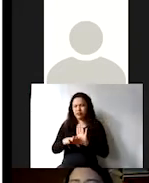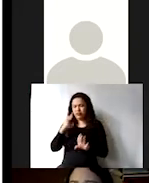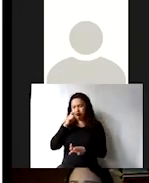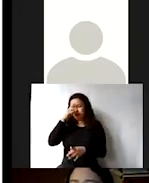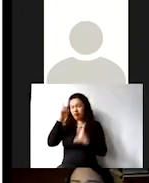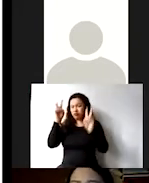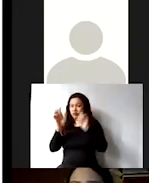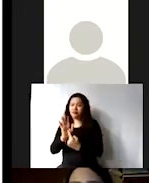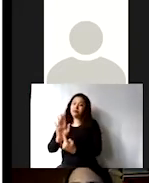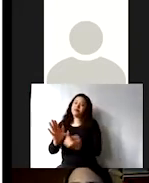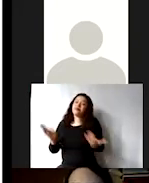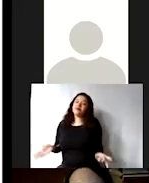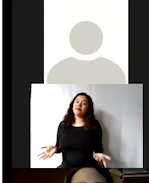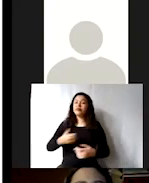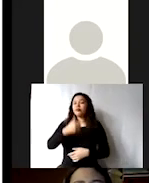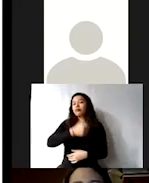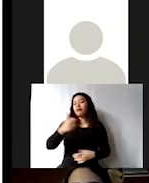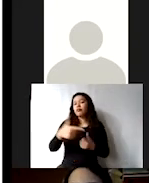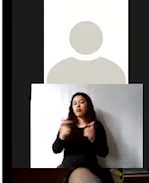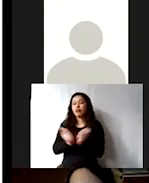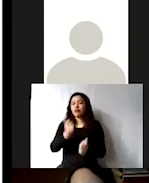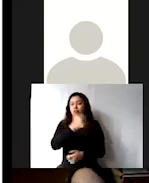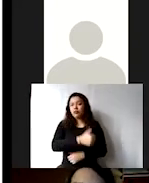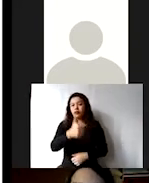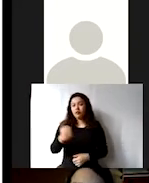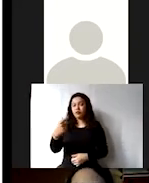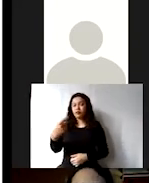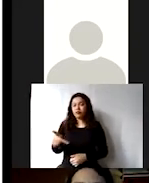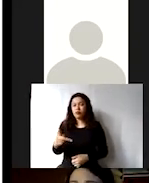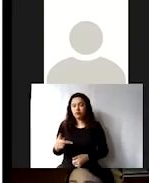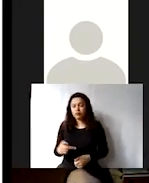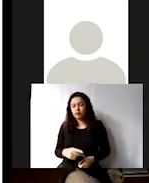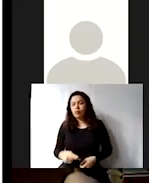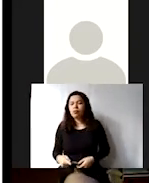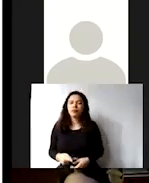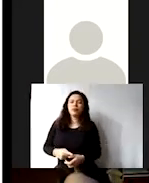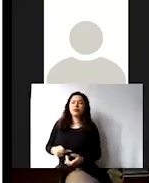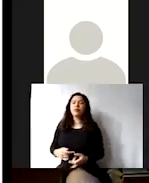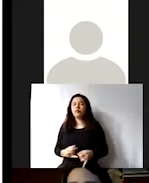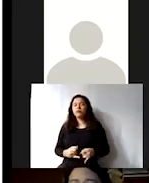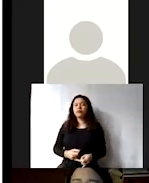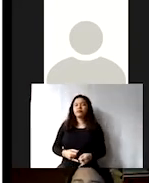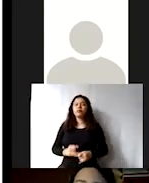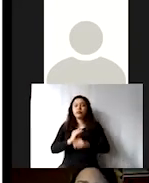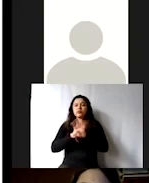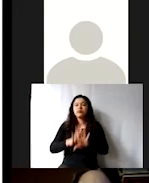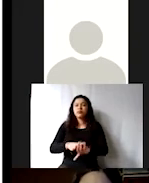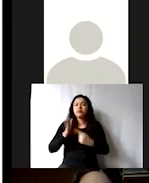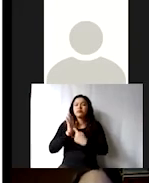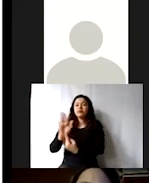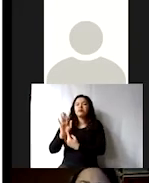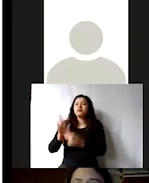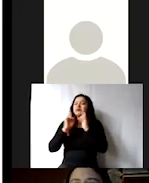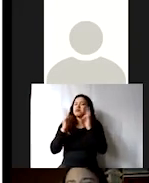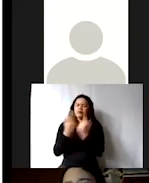tema, pero bueno, cada uno de estos grupos tiene sus propios boletines de distribución, sus propias